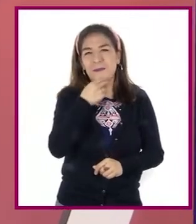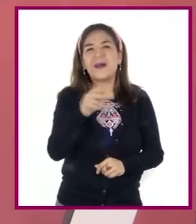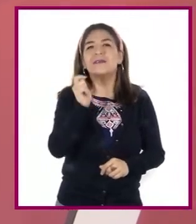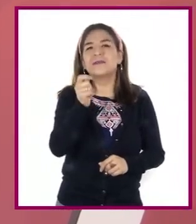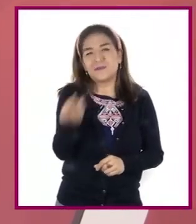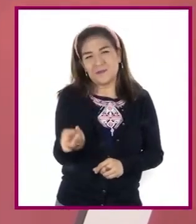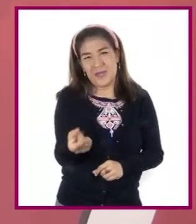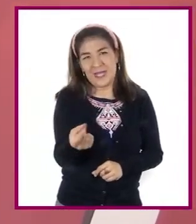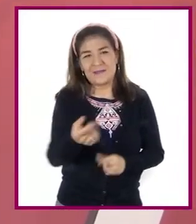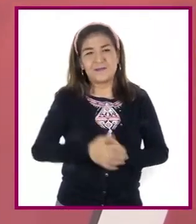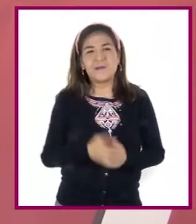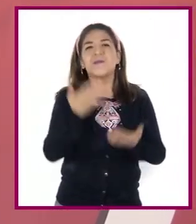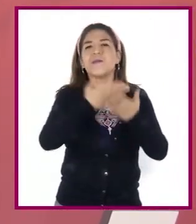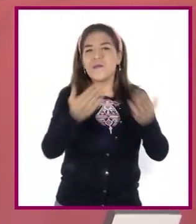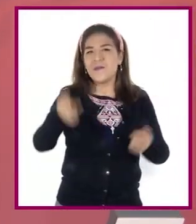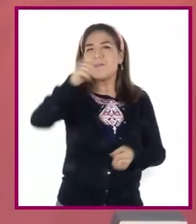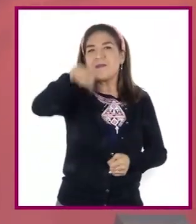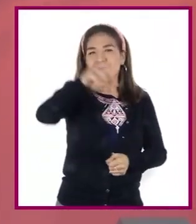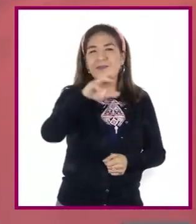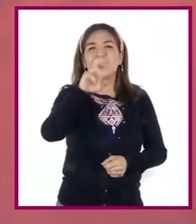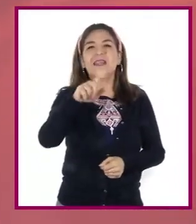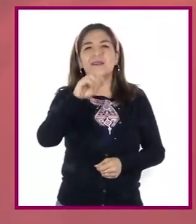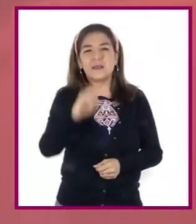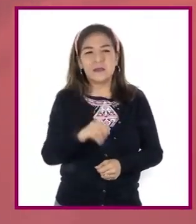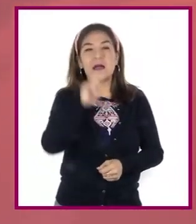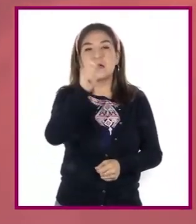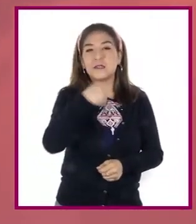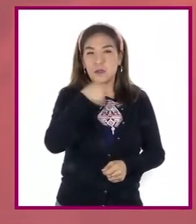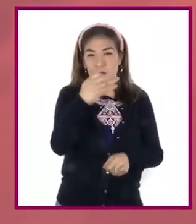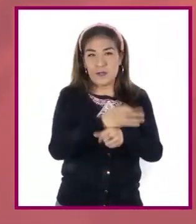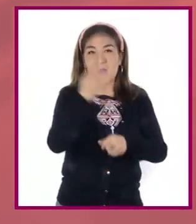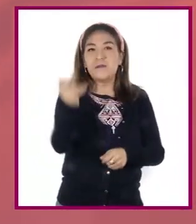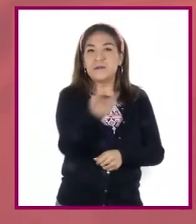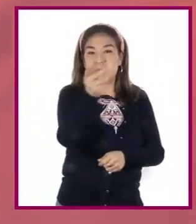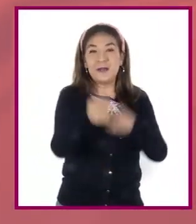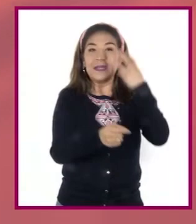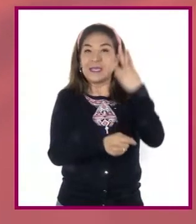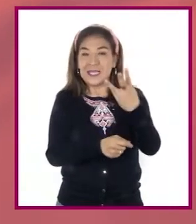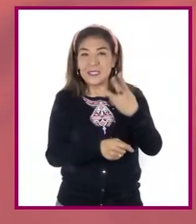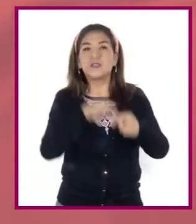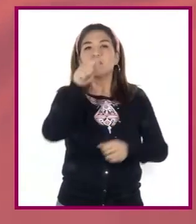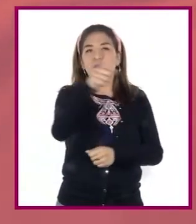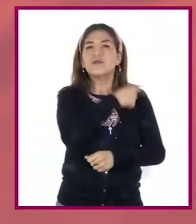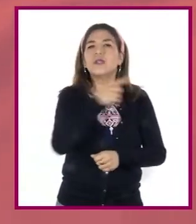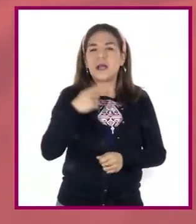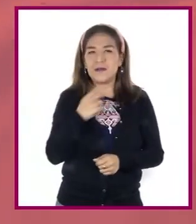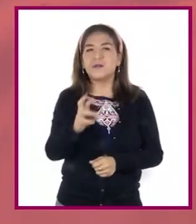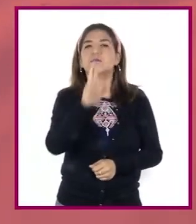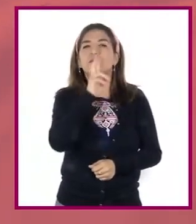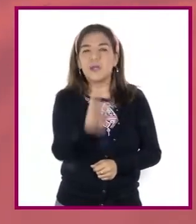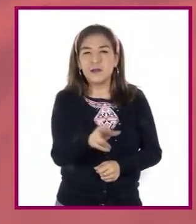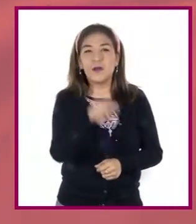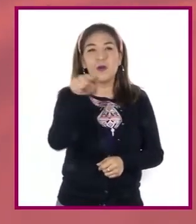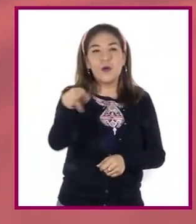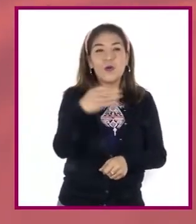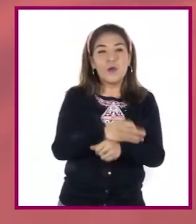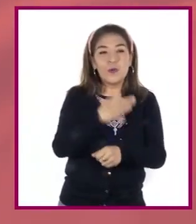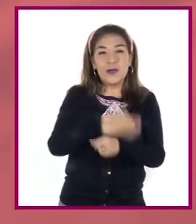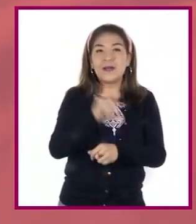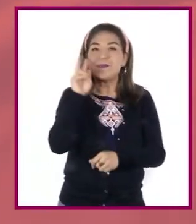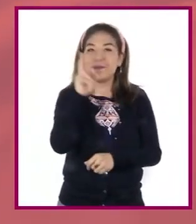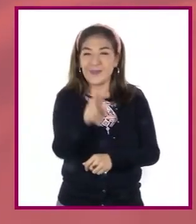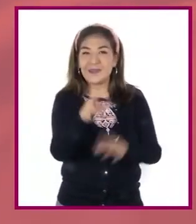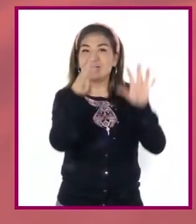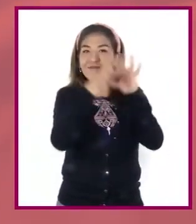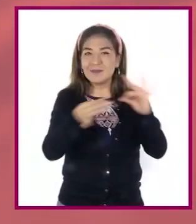Ahora les propongo un reto. Les voy a plantear 3 preguntas y quiero que las respondan tomando en cuenta lo que acaban no solo de